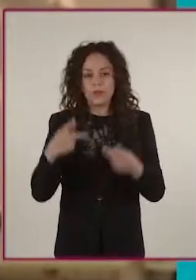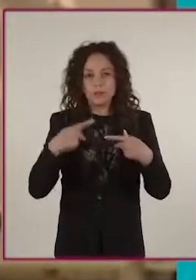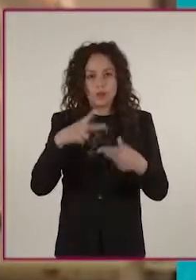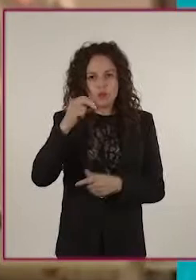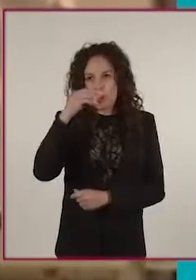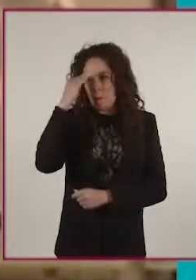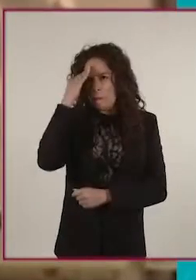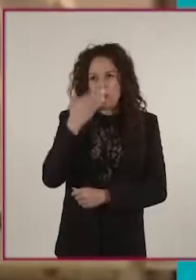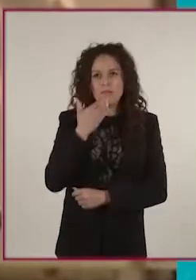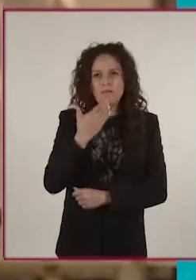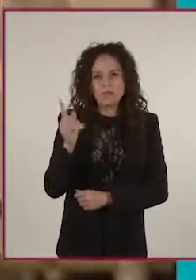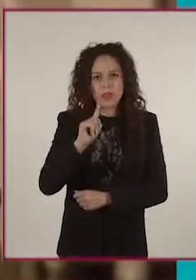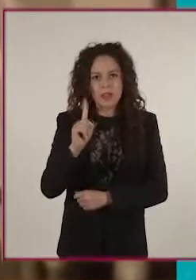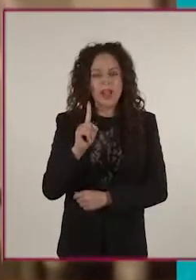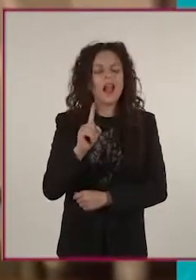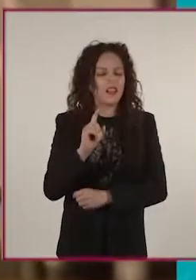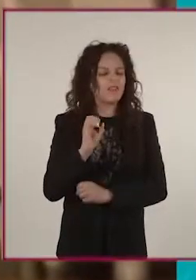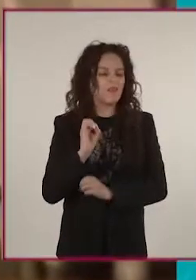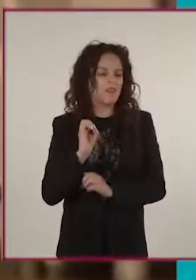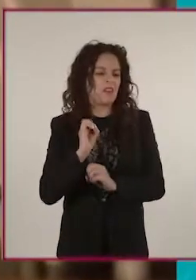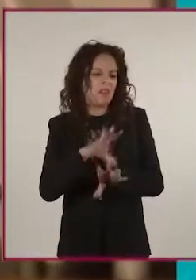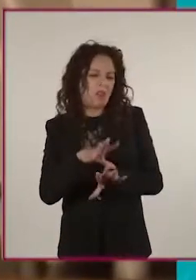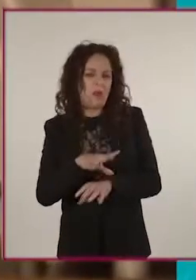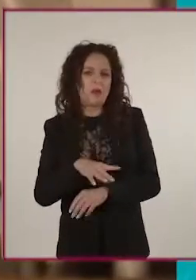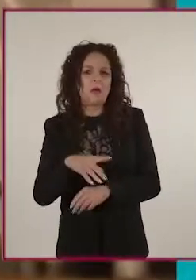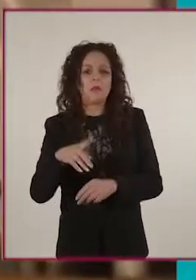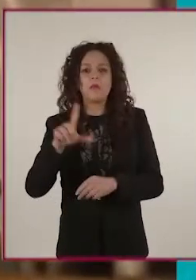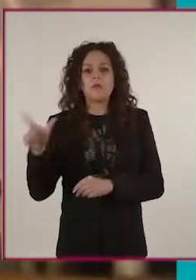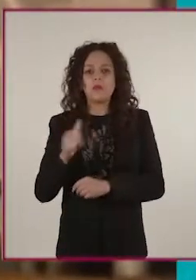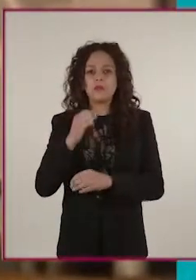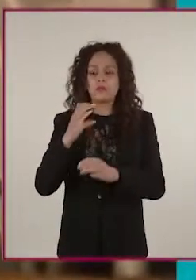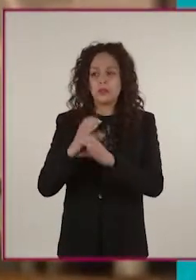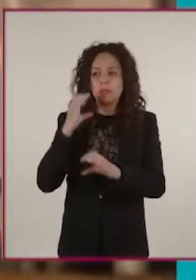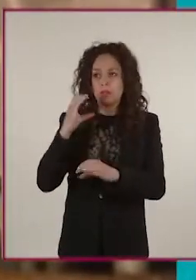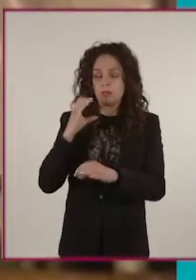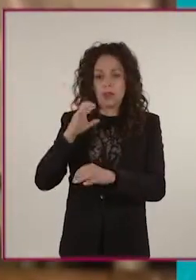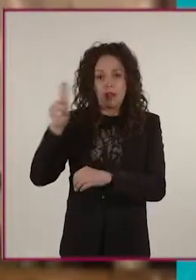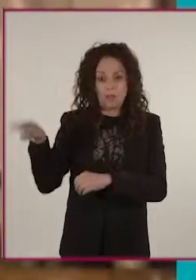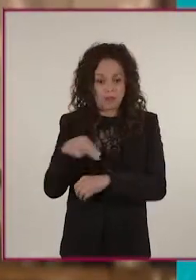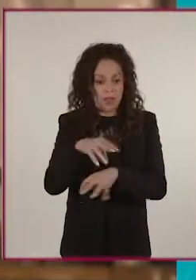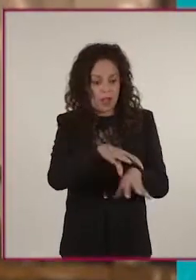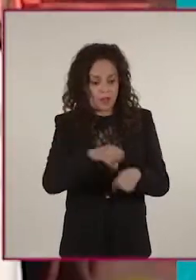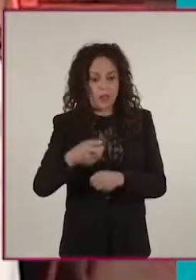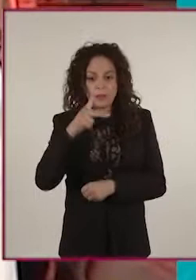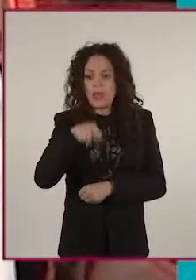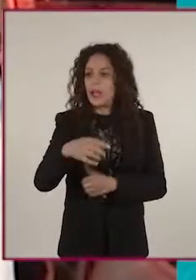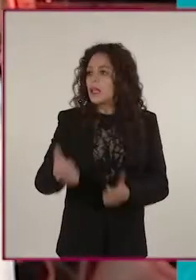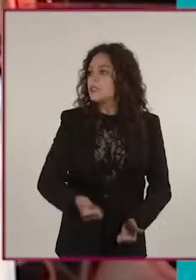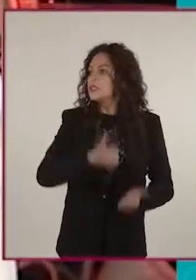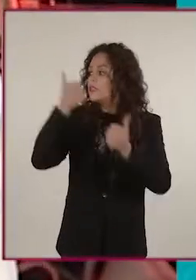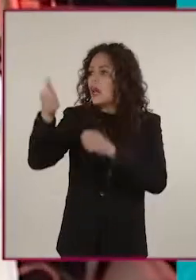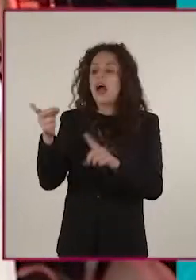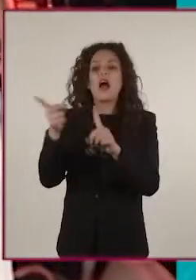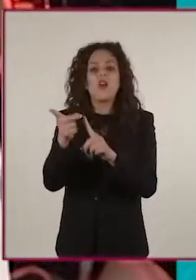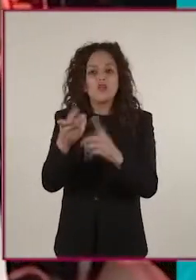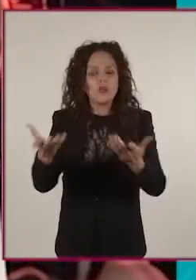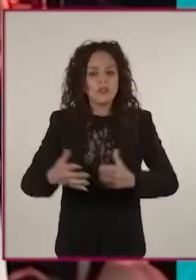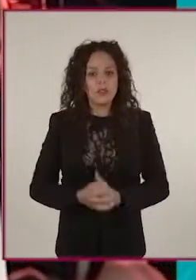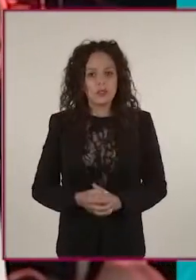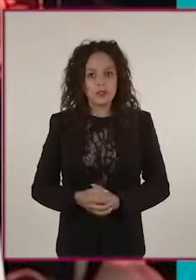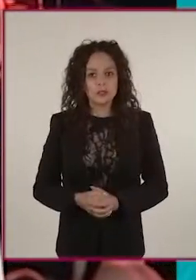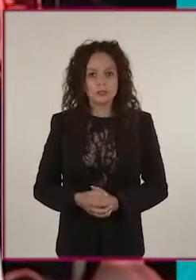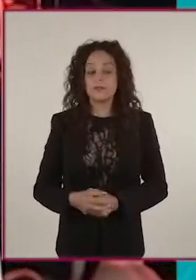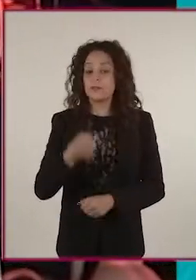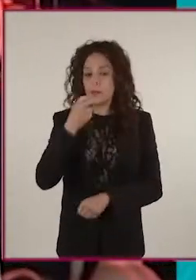decimos, la dejamos ahí, el camioncito se la lleva, pero ¿a dónde va toda esa basura? Bien, pues yo te puedo hablar específicamente